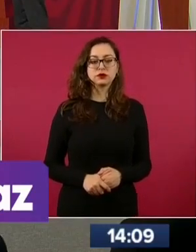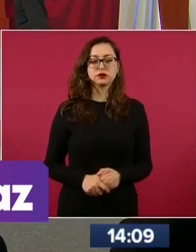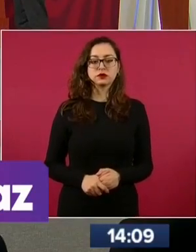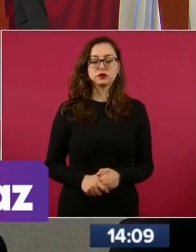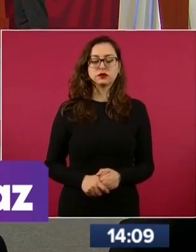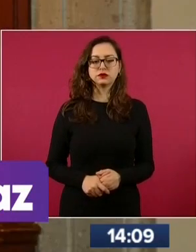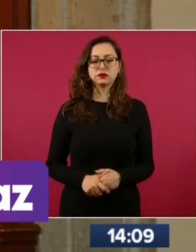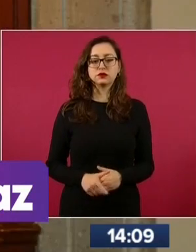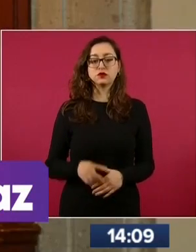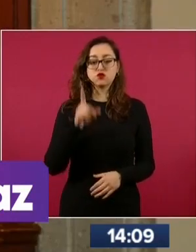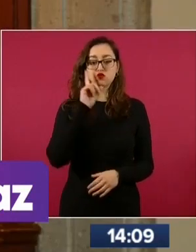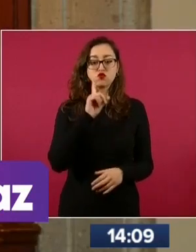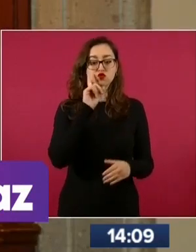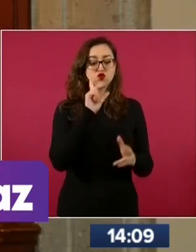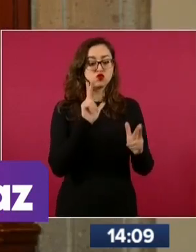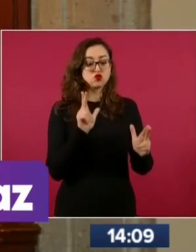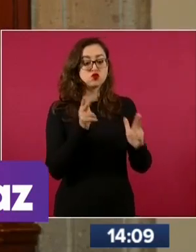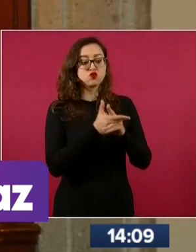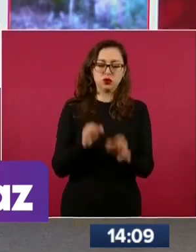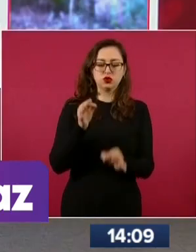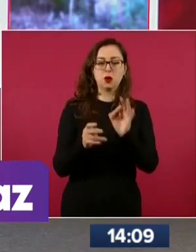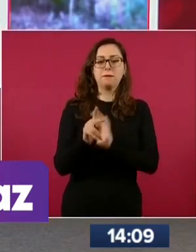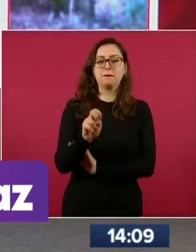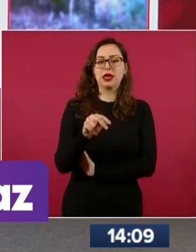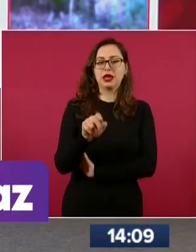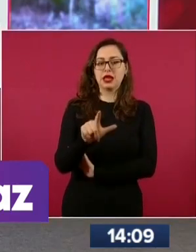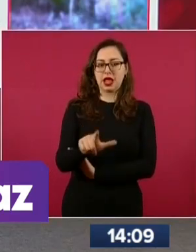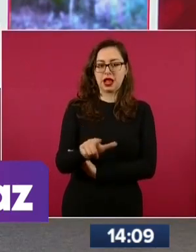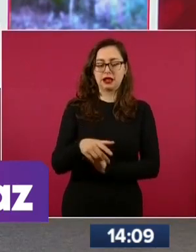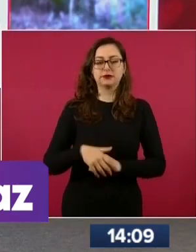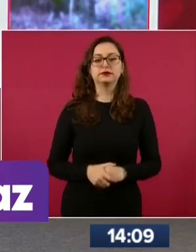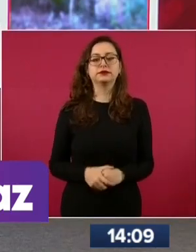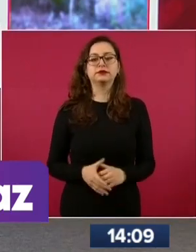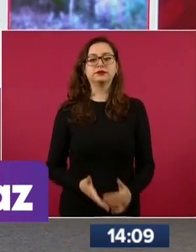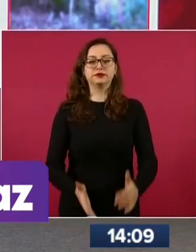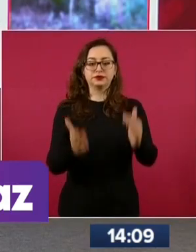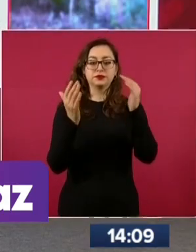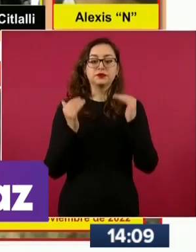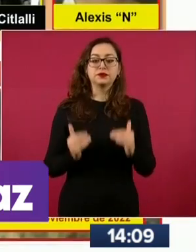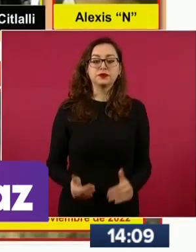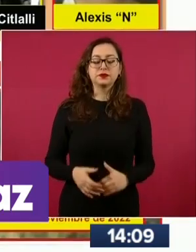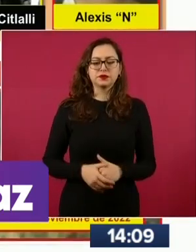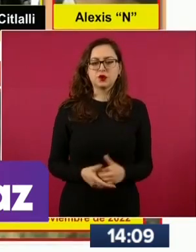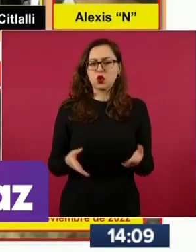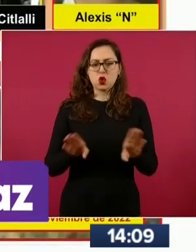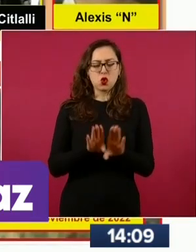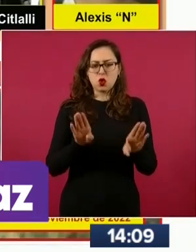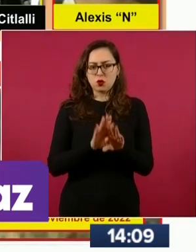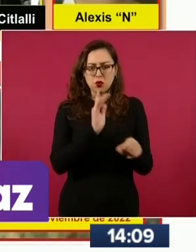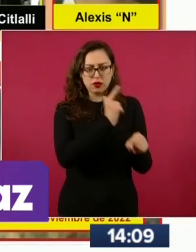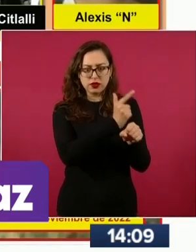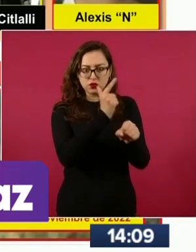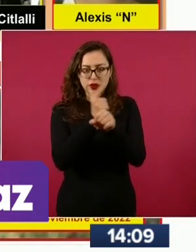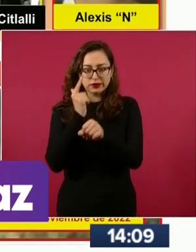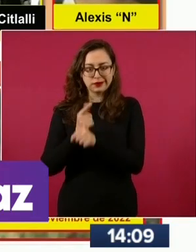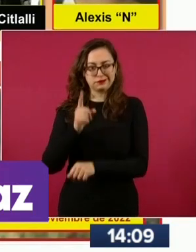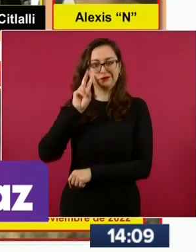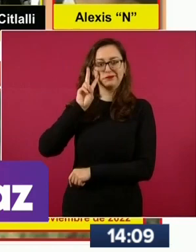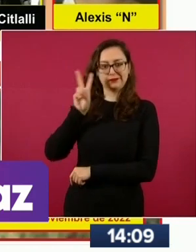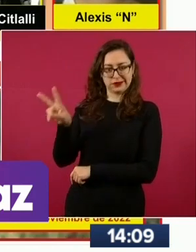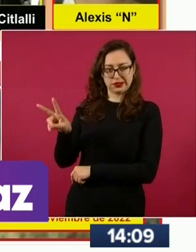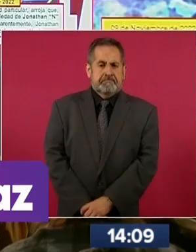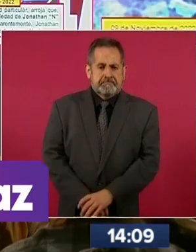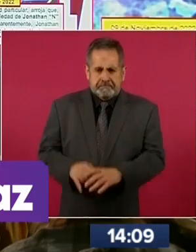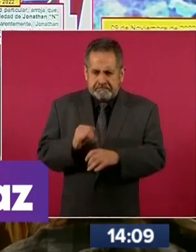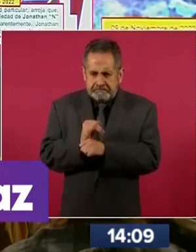el subsecretario de Seguridad y Protección Ciudadana, Ricardo Mejía, detalló que se trata de Jonathan N., quien días